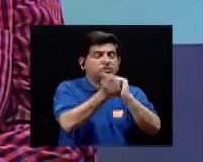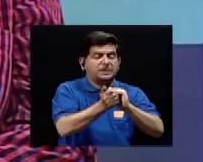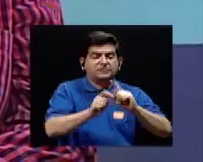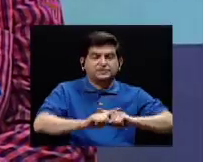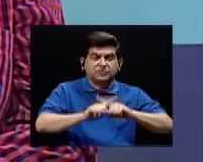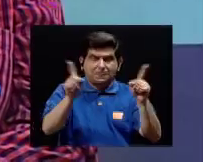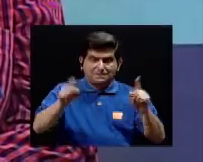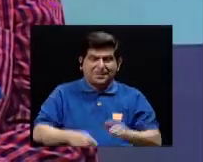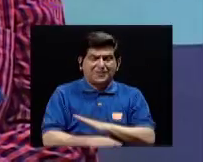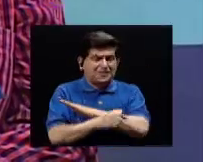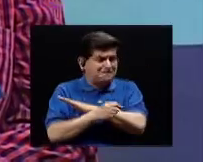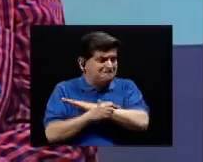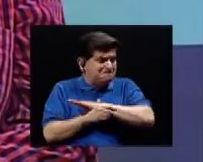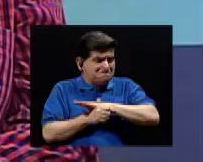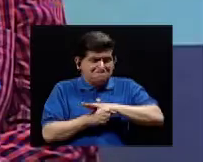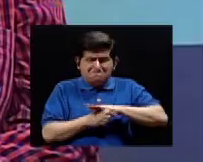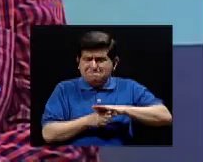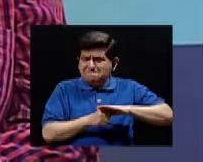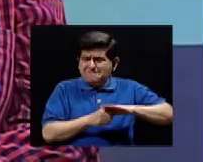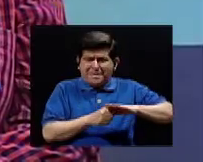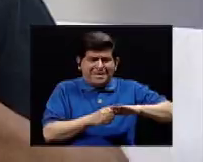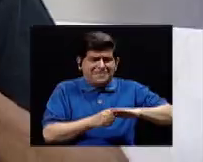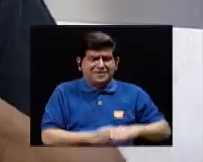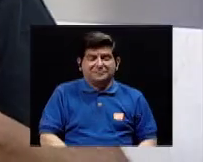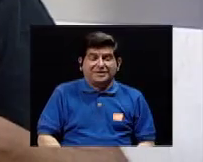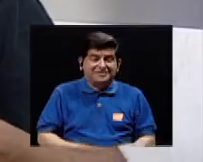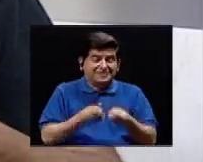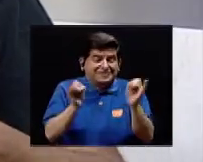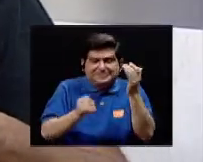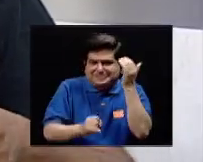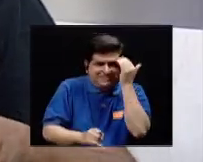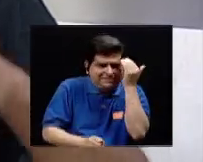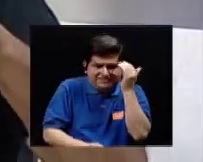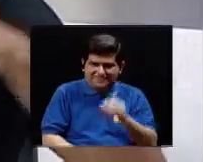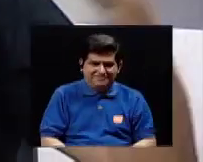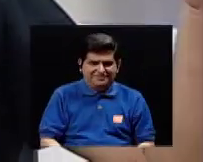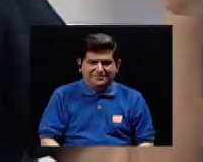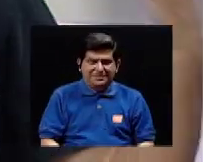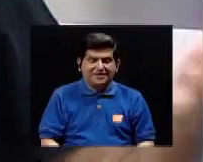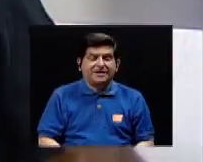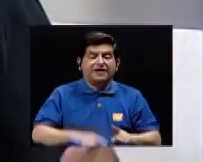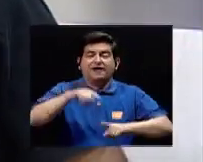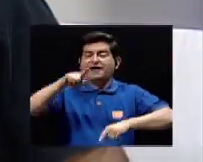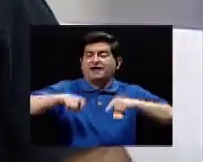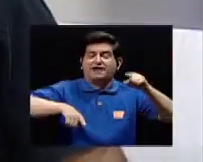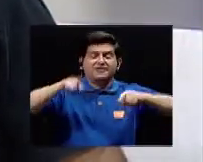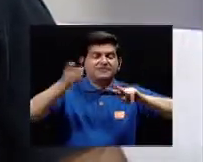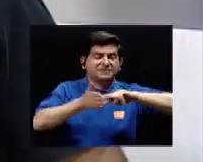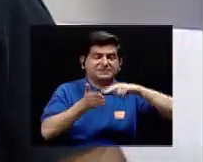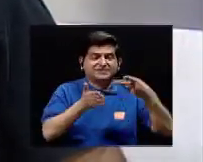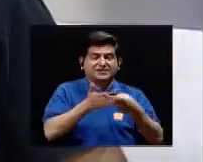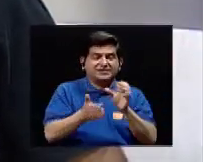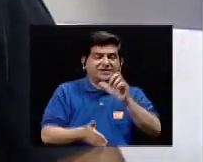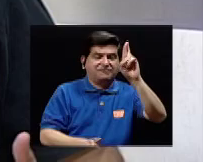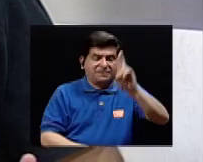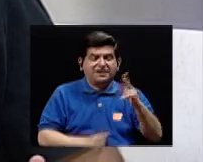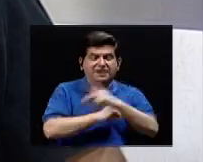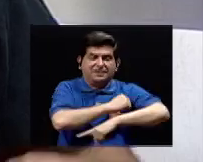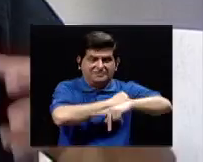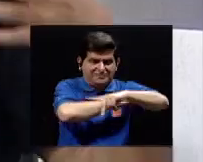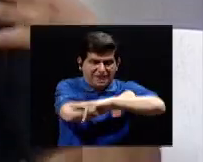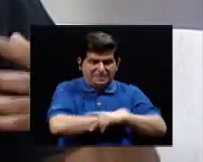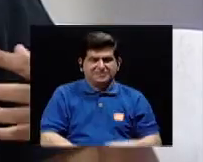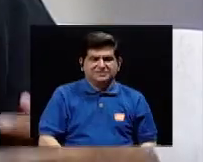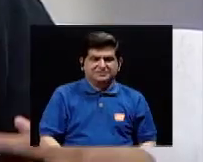pero es una adaptación completamente ciega, ¿verdad?, de la diversidad que significa Costa Rica como